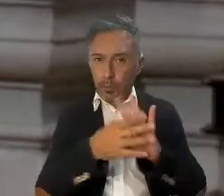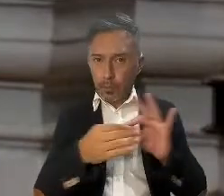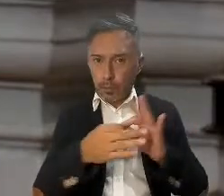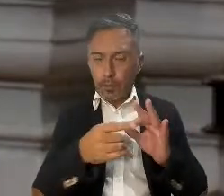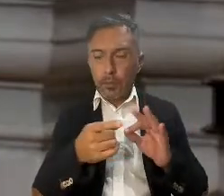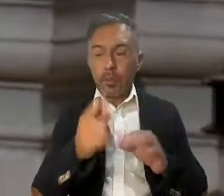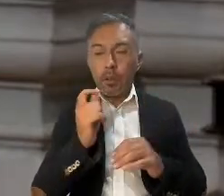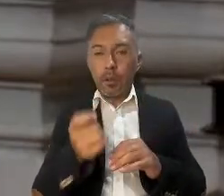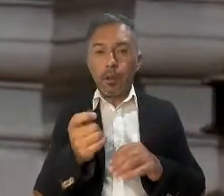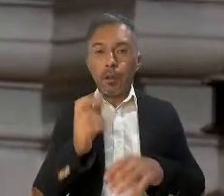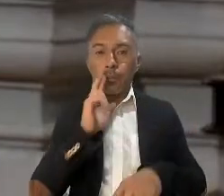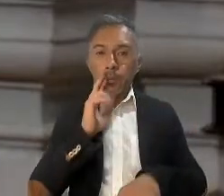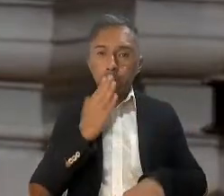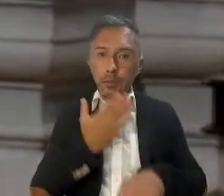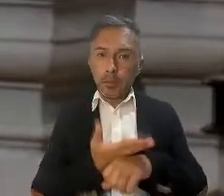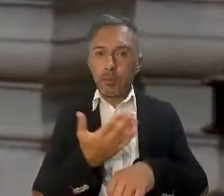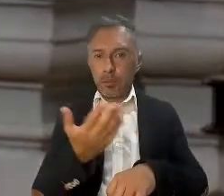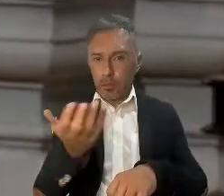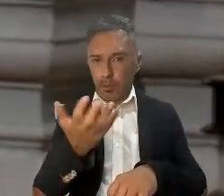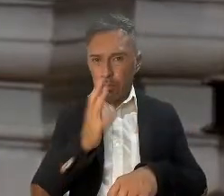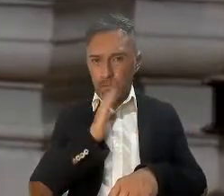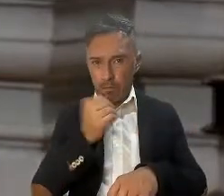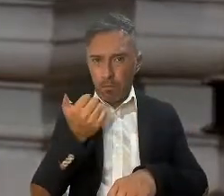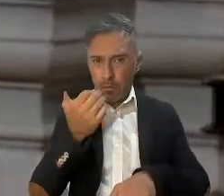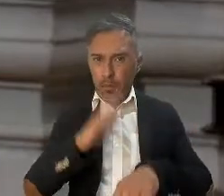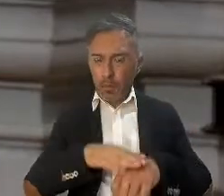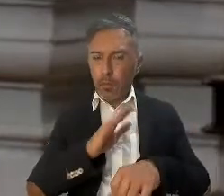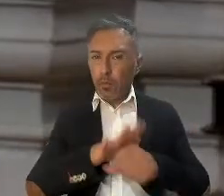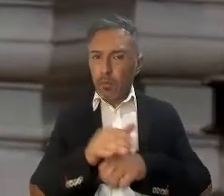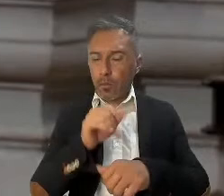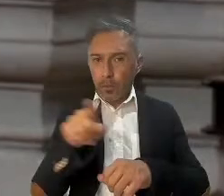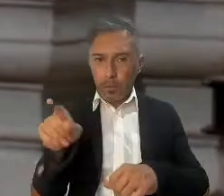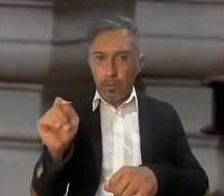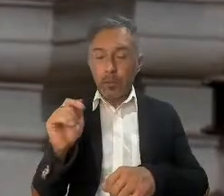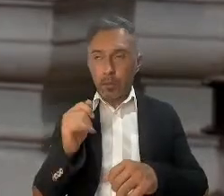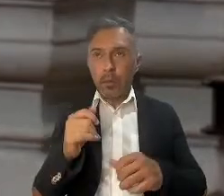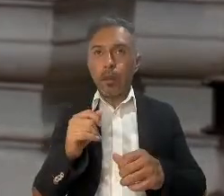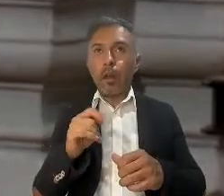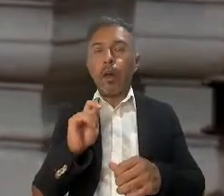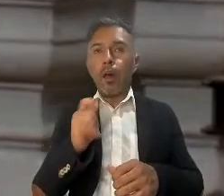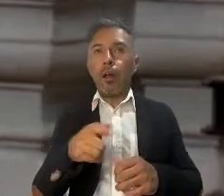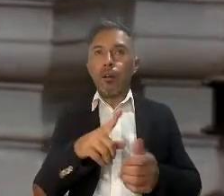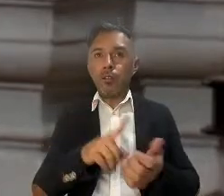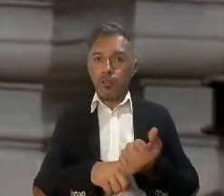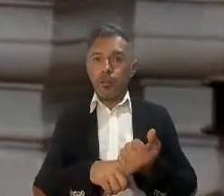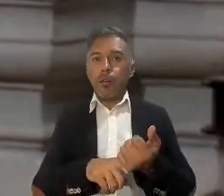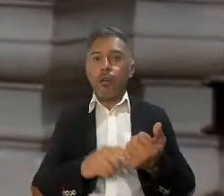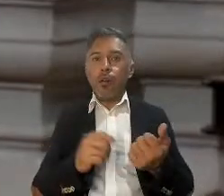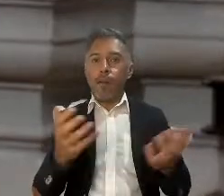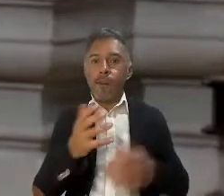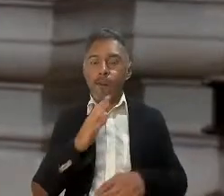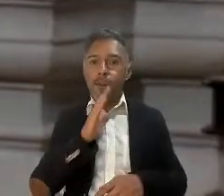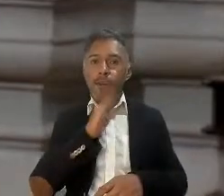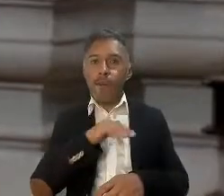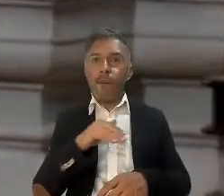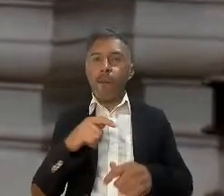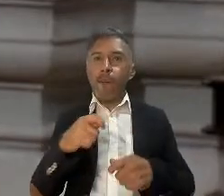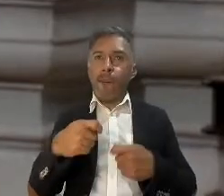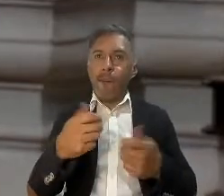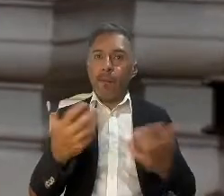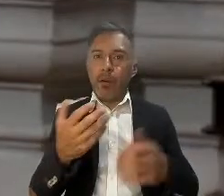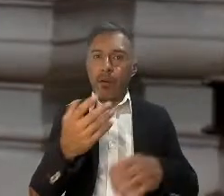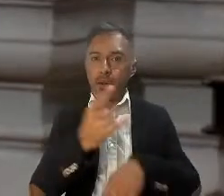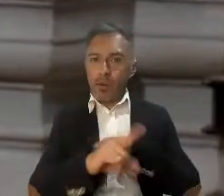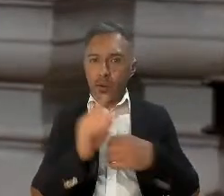de la responsabilidad administrativa tomando en cuenta la naturaleza y consecuencia de los actos y omisiones